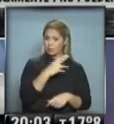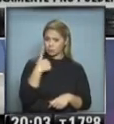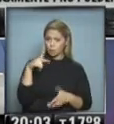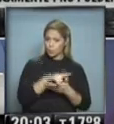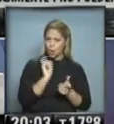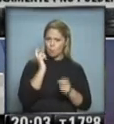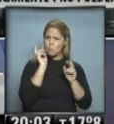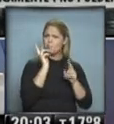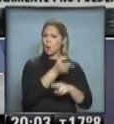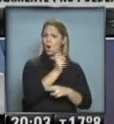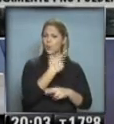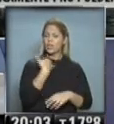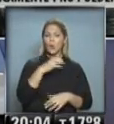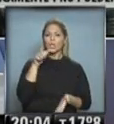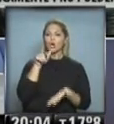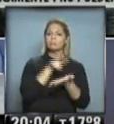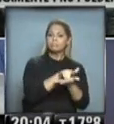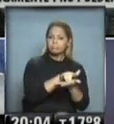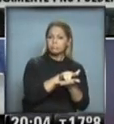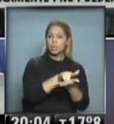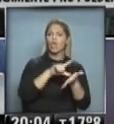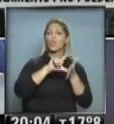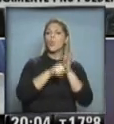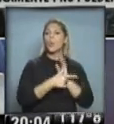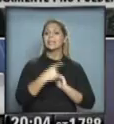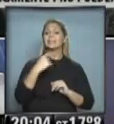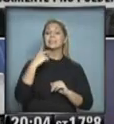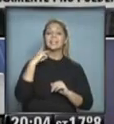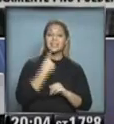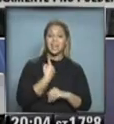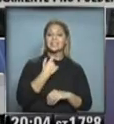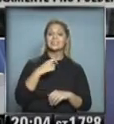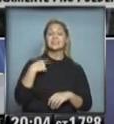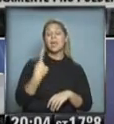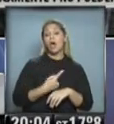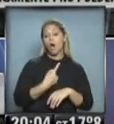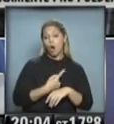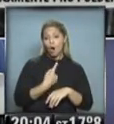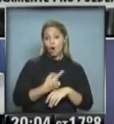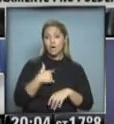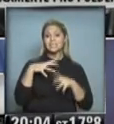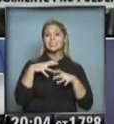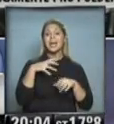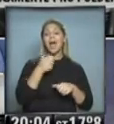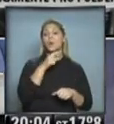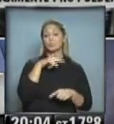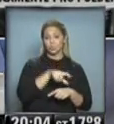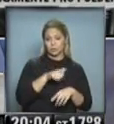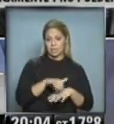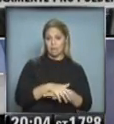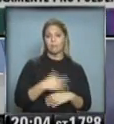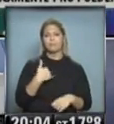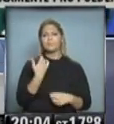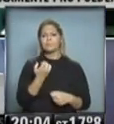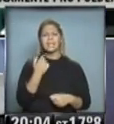obligó a permanecer, recordemos, retenido por más de 13 horas en Austria. El hecho fue calificado de inédito en la historia